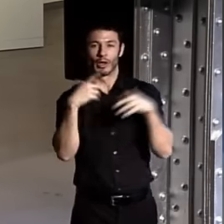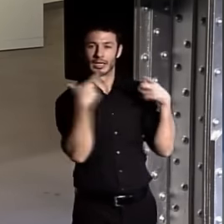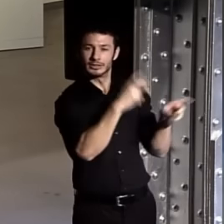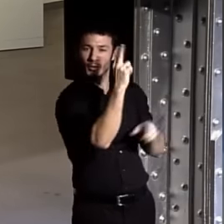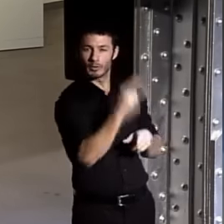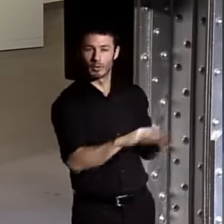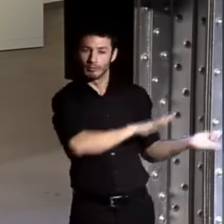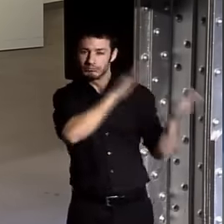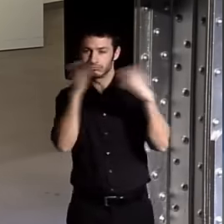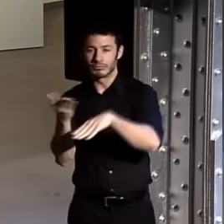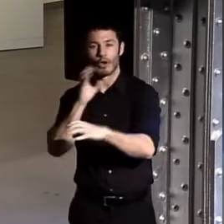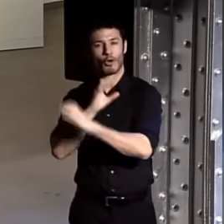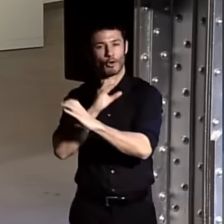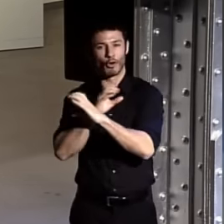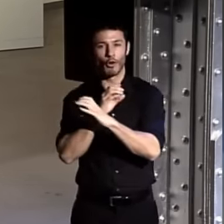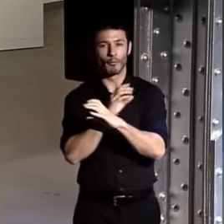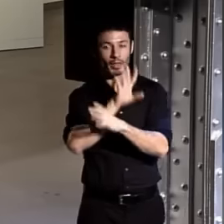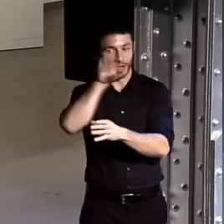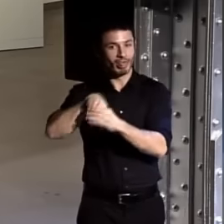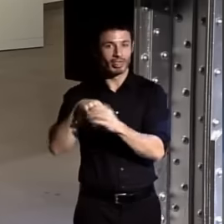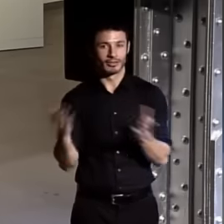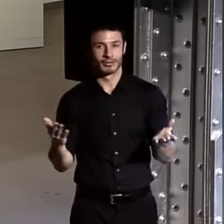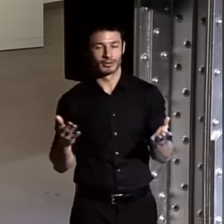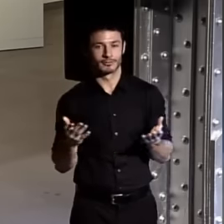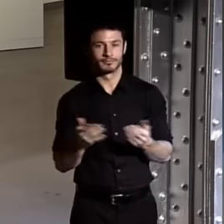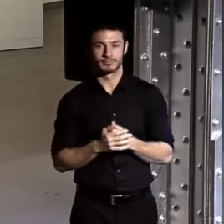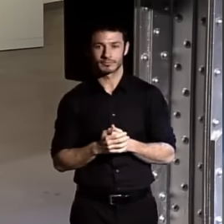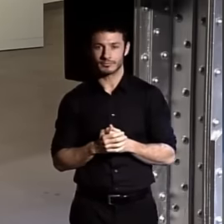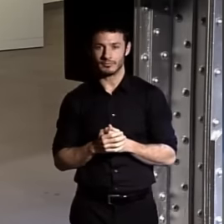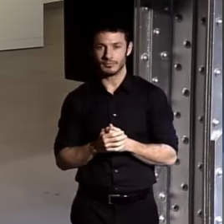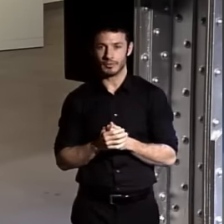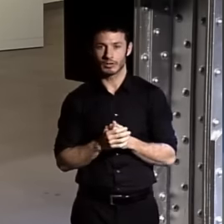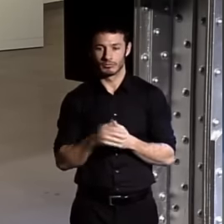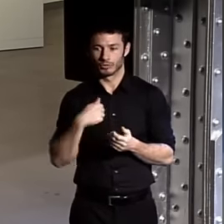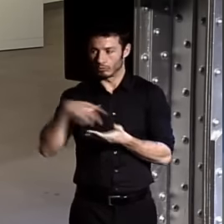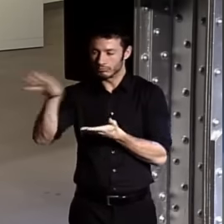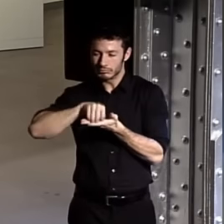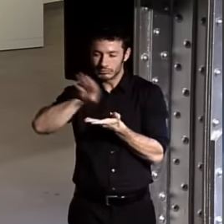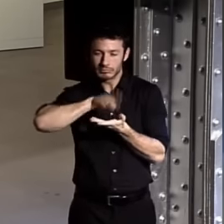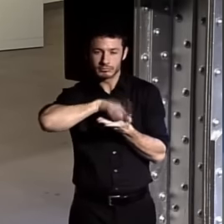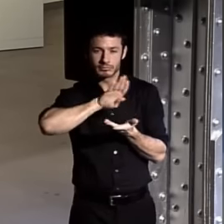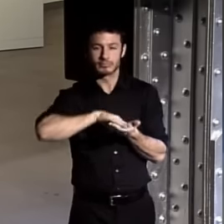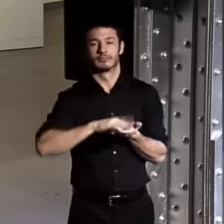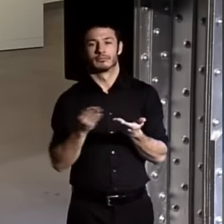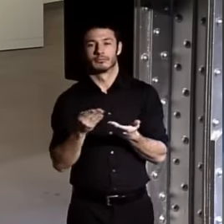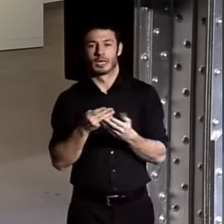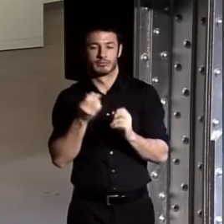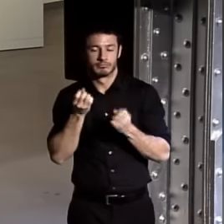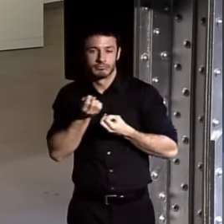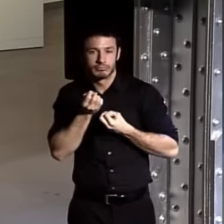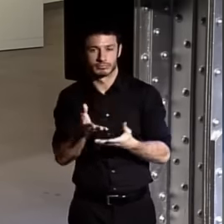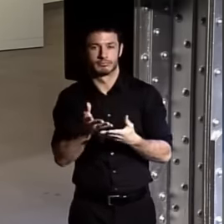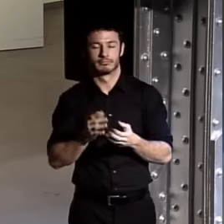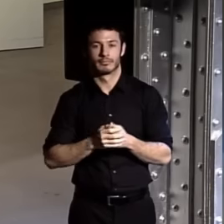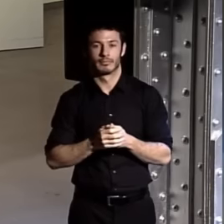admiraban y los han mimetizado en su obra y bueno es un poco lo que lo que recojo aquí no como bien ha dicho también Cristina